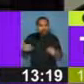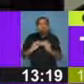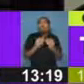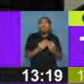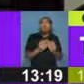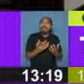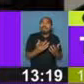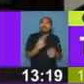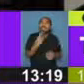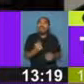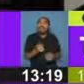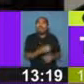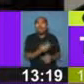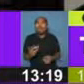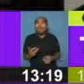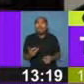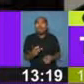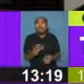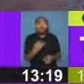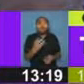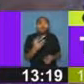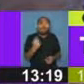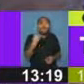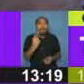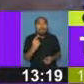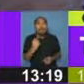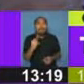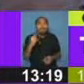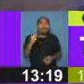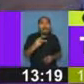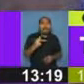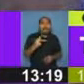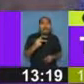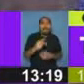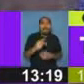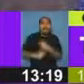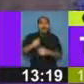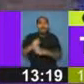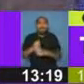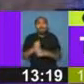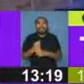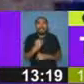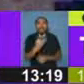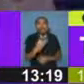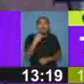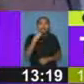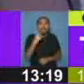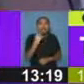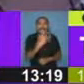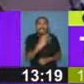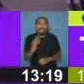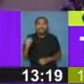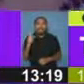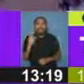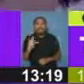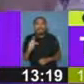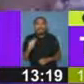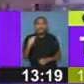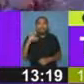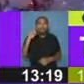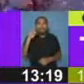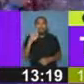K Me parece que están en 4500 ahora que está nublado Así que fíjense que el sol pega lo